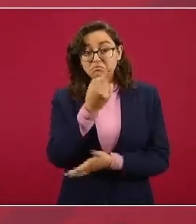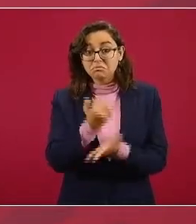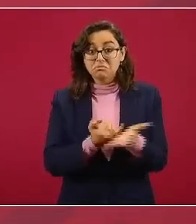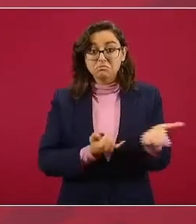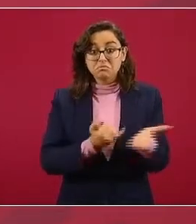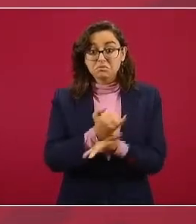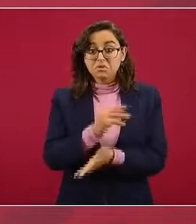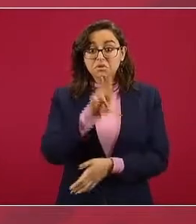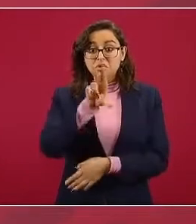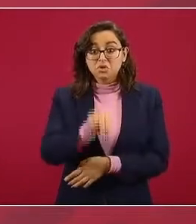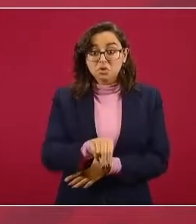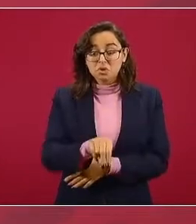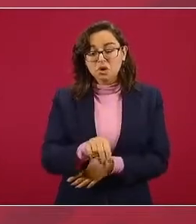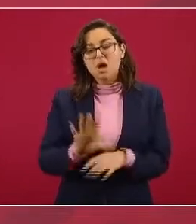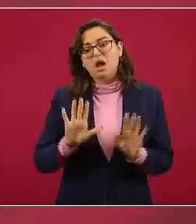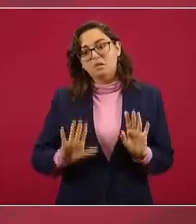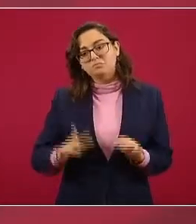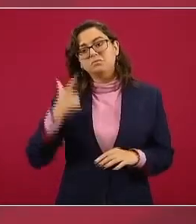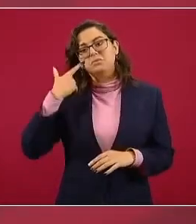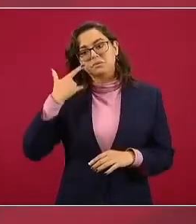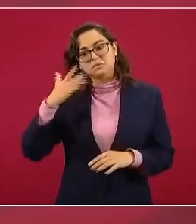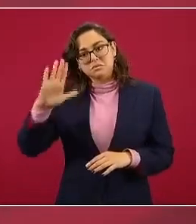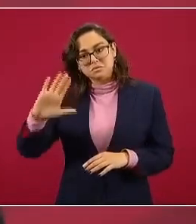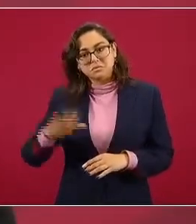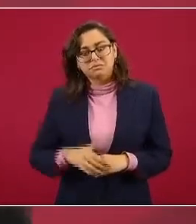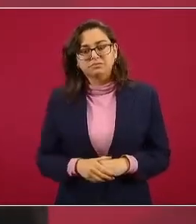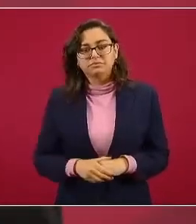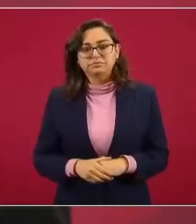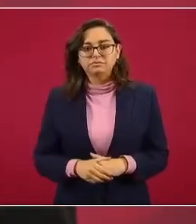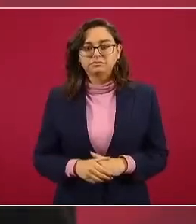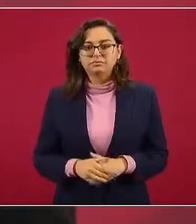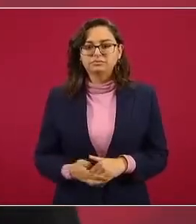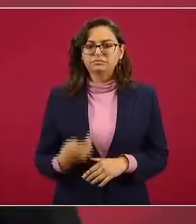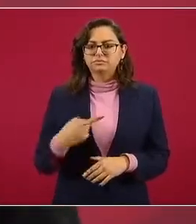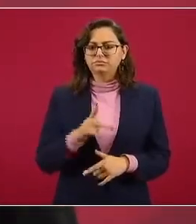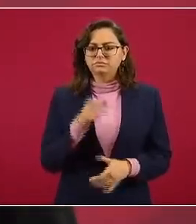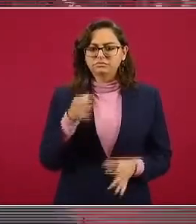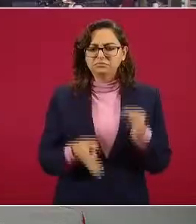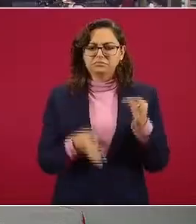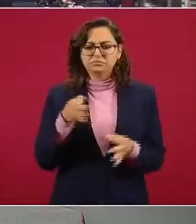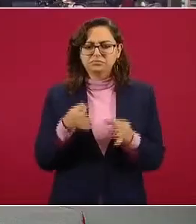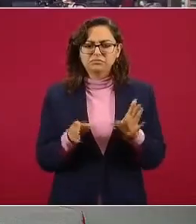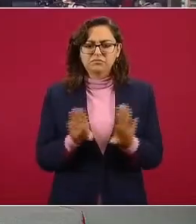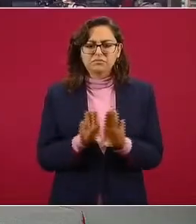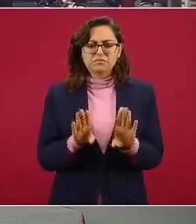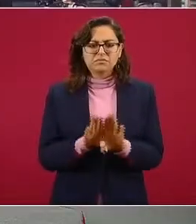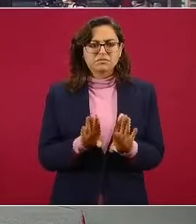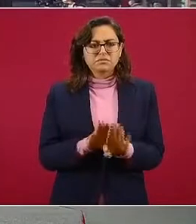cómo va a haber un juicio si la parte que acusa retira los cargos. No podría